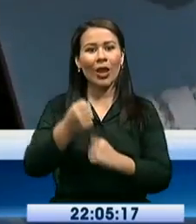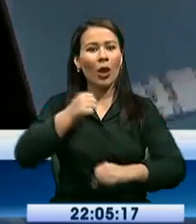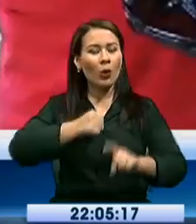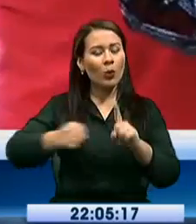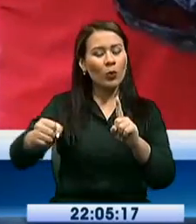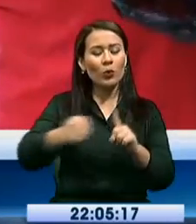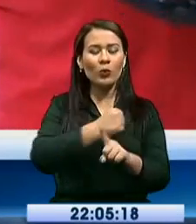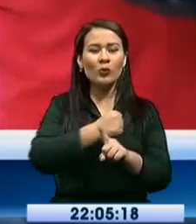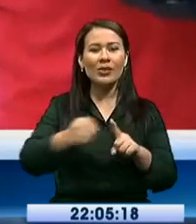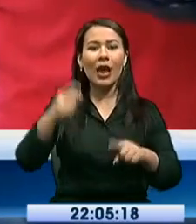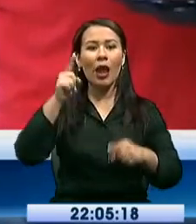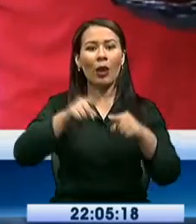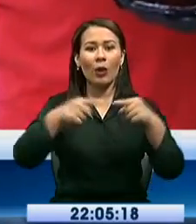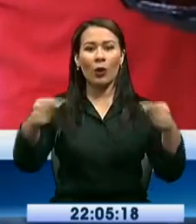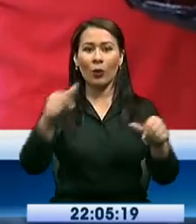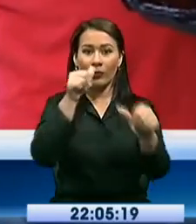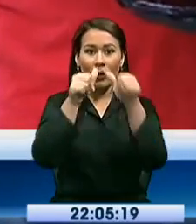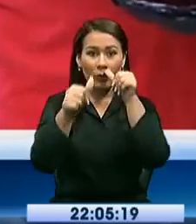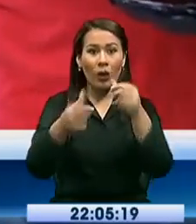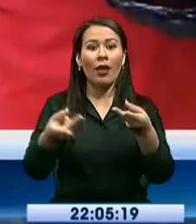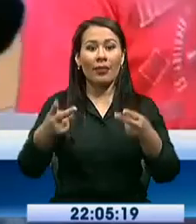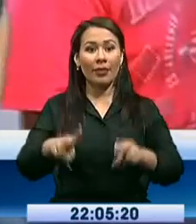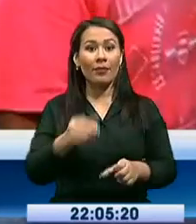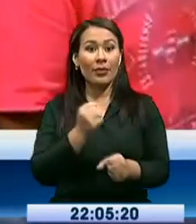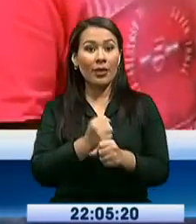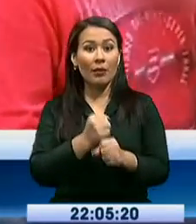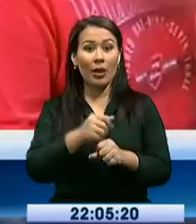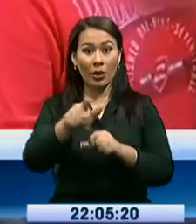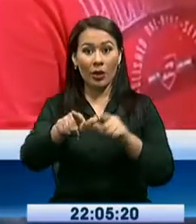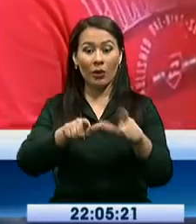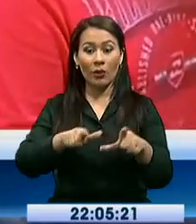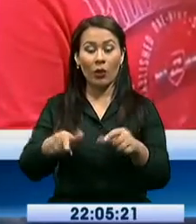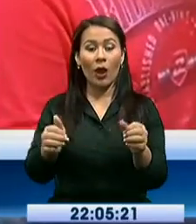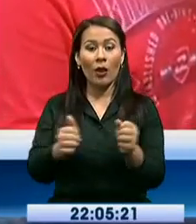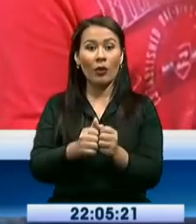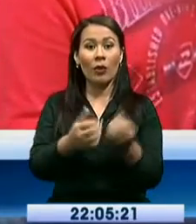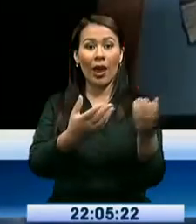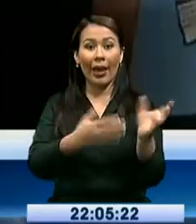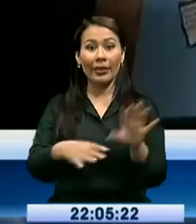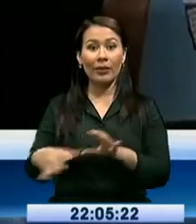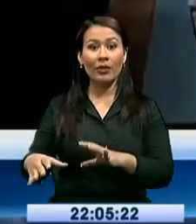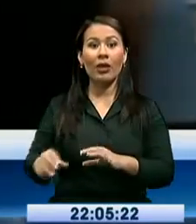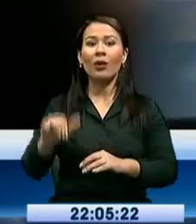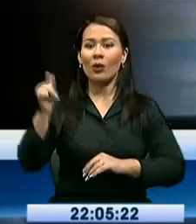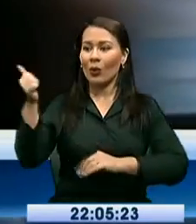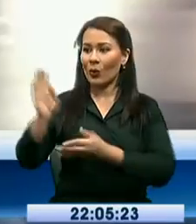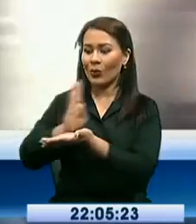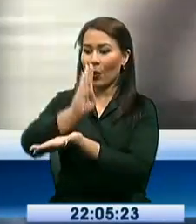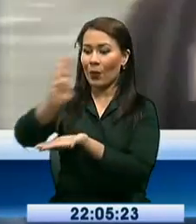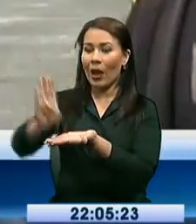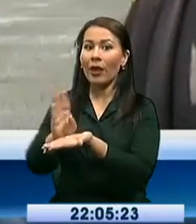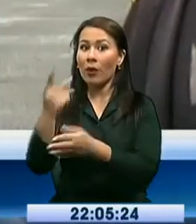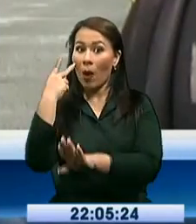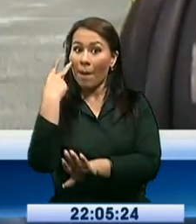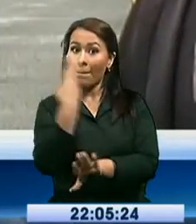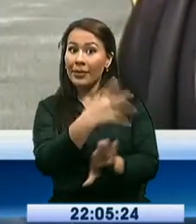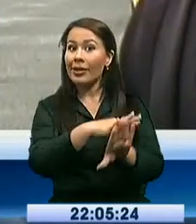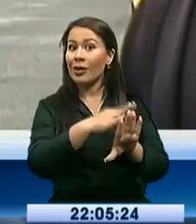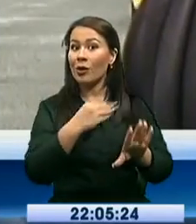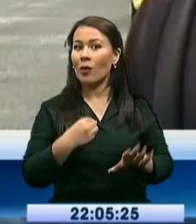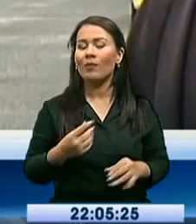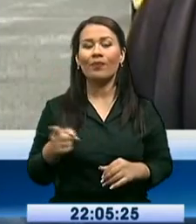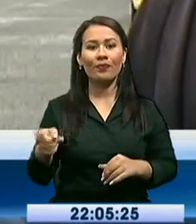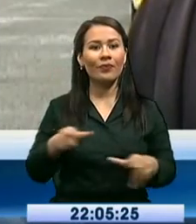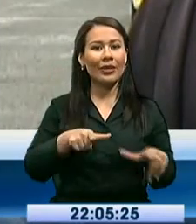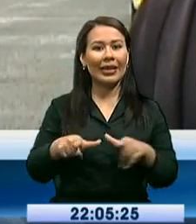piden a las autoridades que en el sector también se ejecute acciones como en otros barrios. Así es, mire que ayer